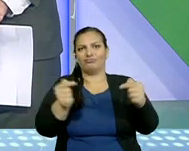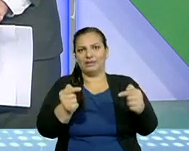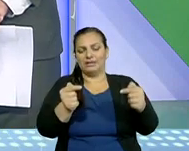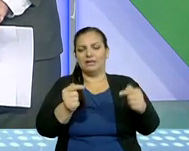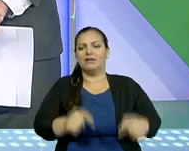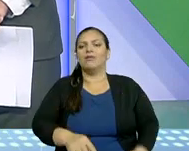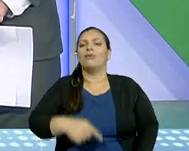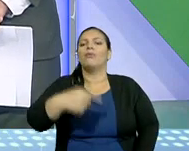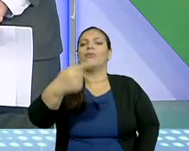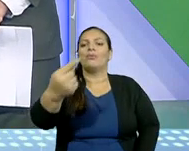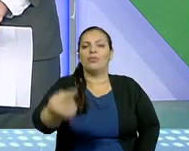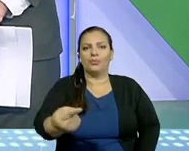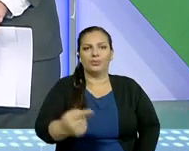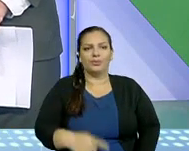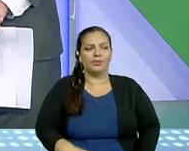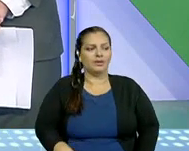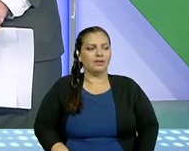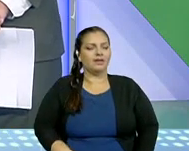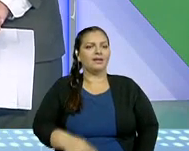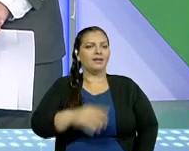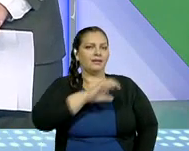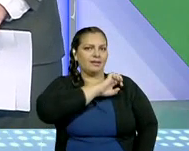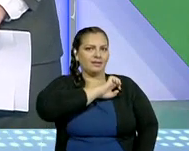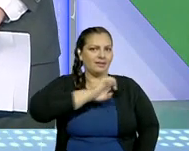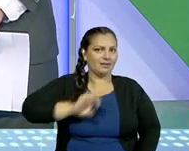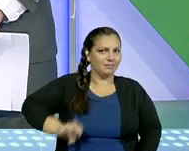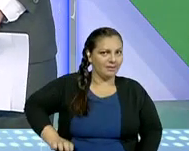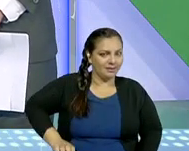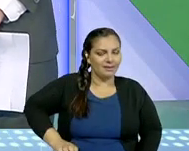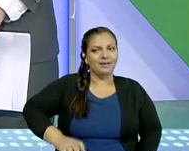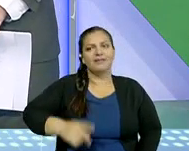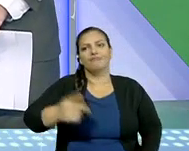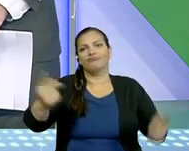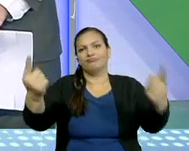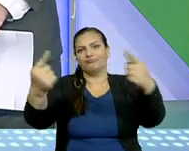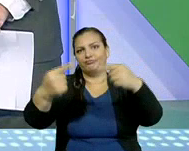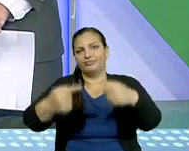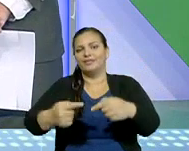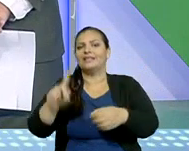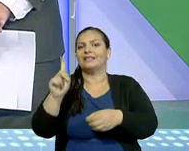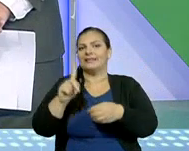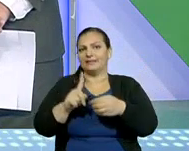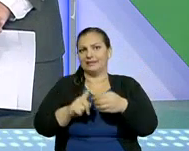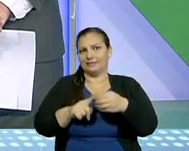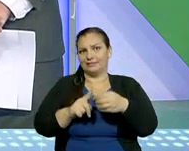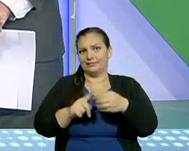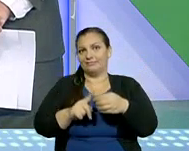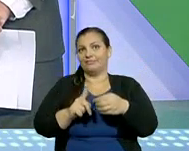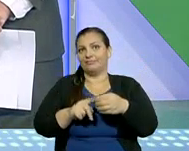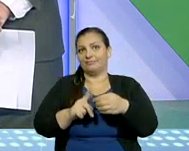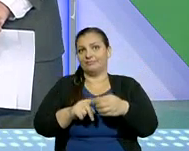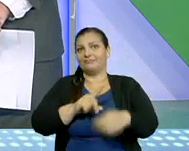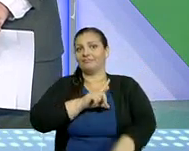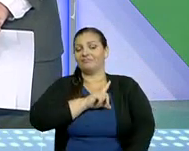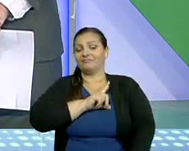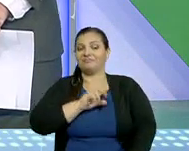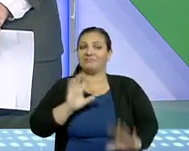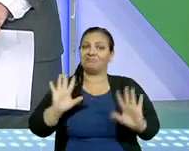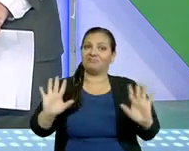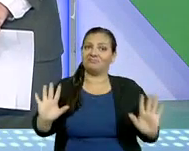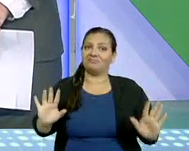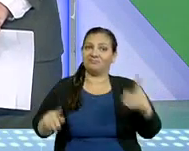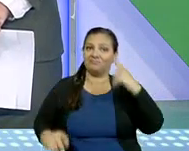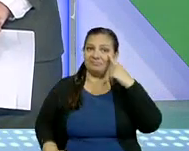todo caso, claro, y ahí el clásico, ¿no? Ahí el clásico, también la tiene fea Barcelona. En todo caso, veamos cómo está